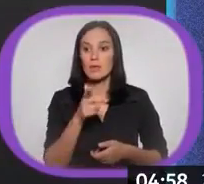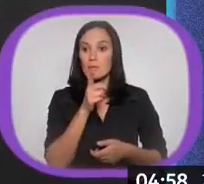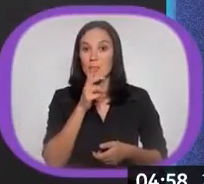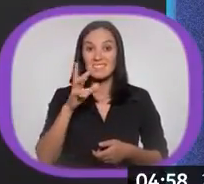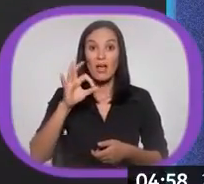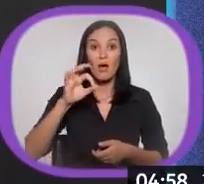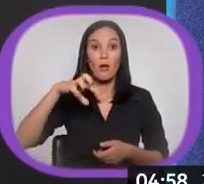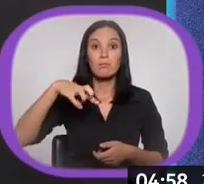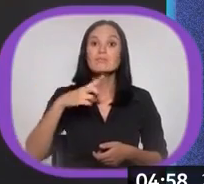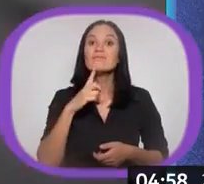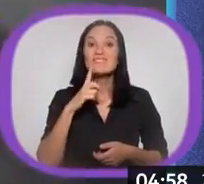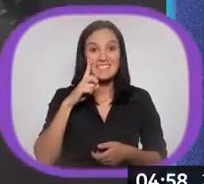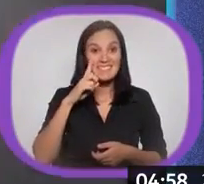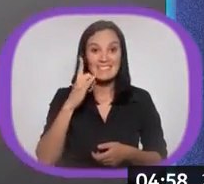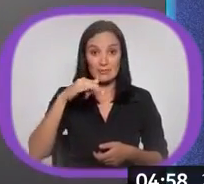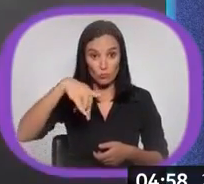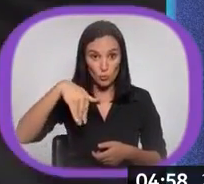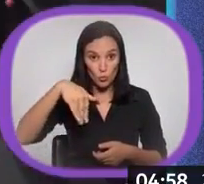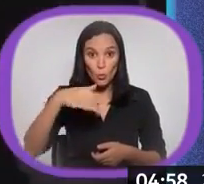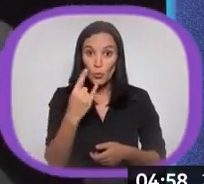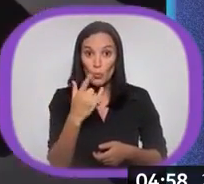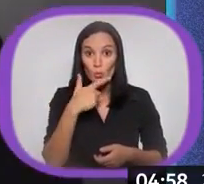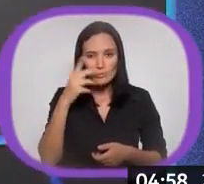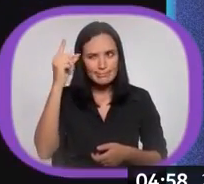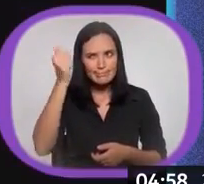Parece que Optimus tuvo la idea correcta.